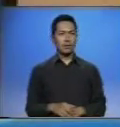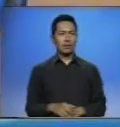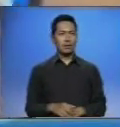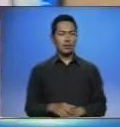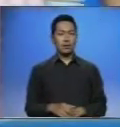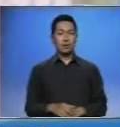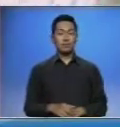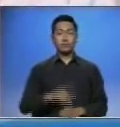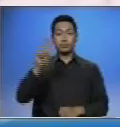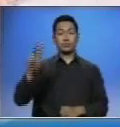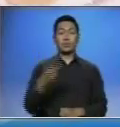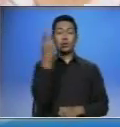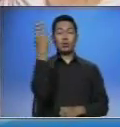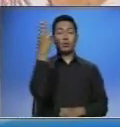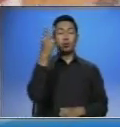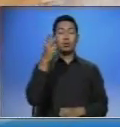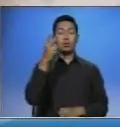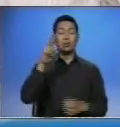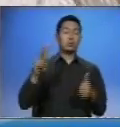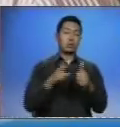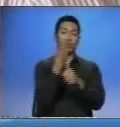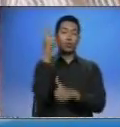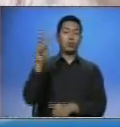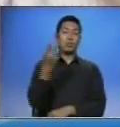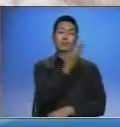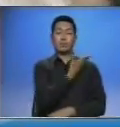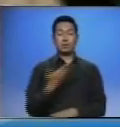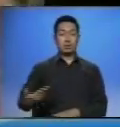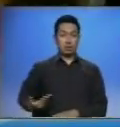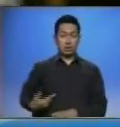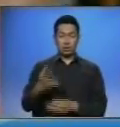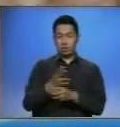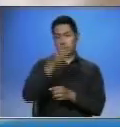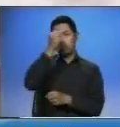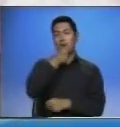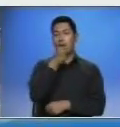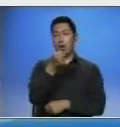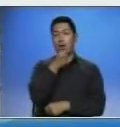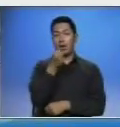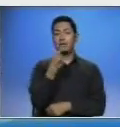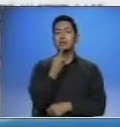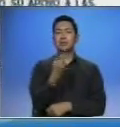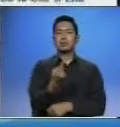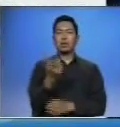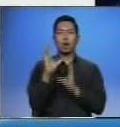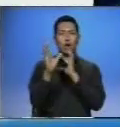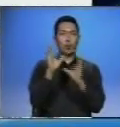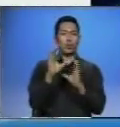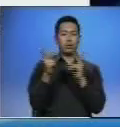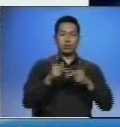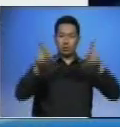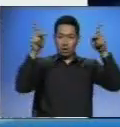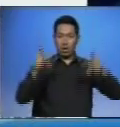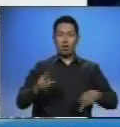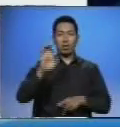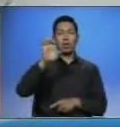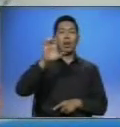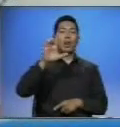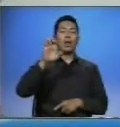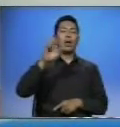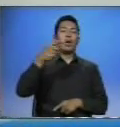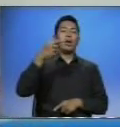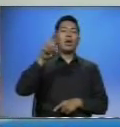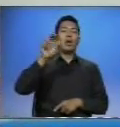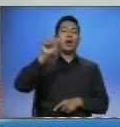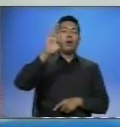El segundo vicepresidente de la Federación Nacional de Periodistas defendió el comunicado difundido por diario El Telégrafo, donde el